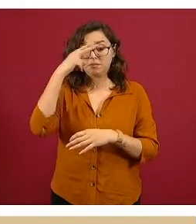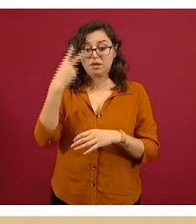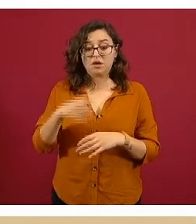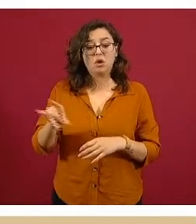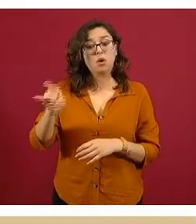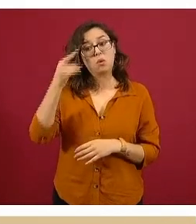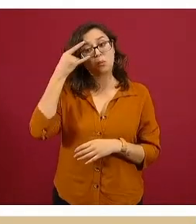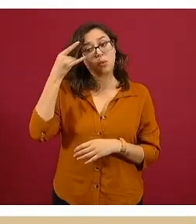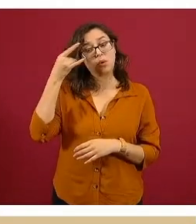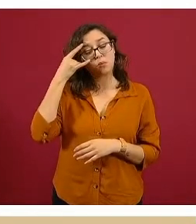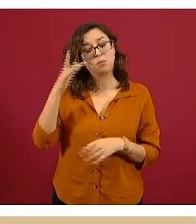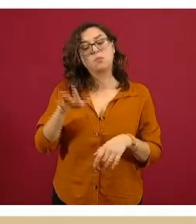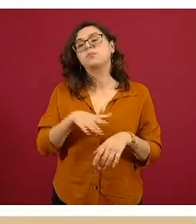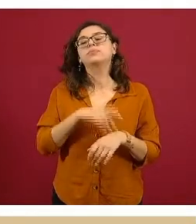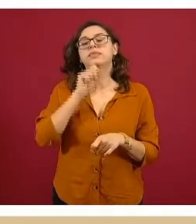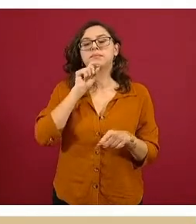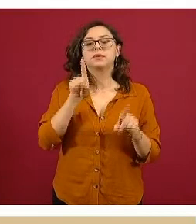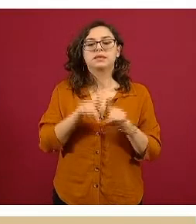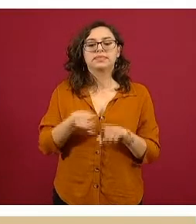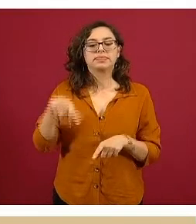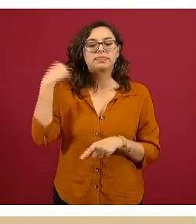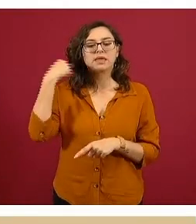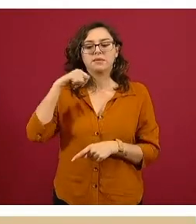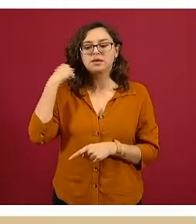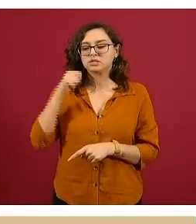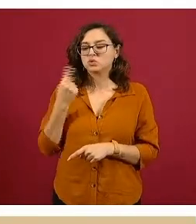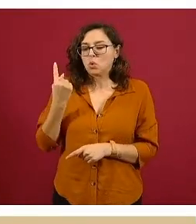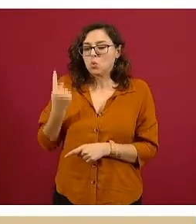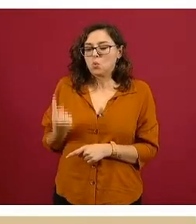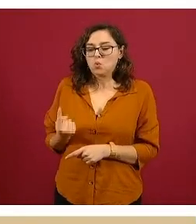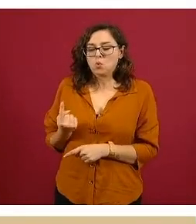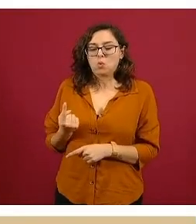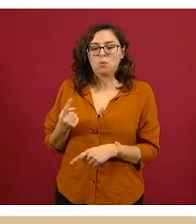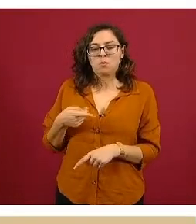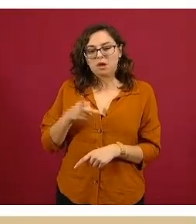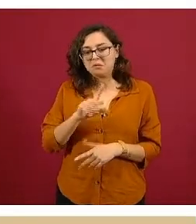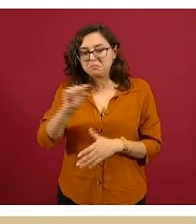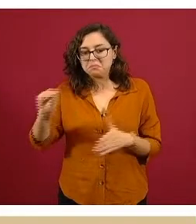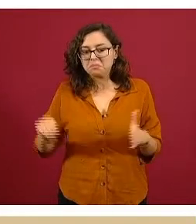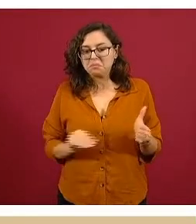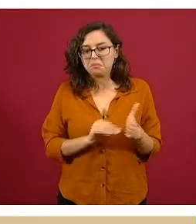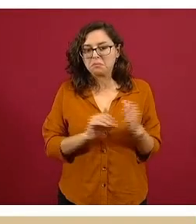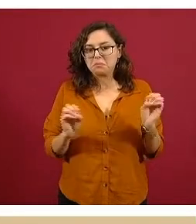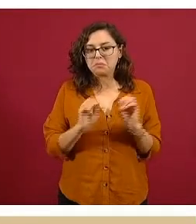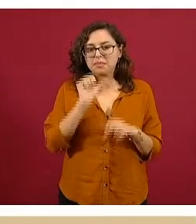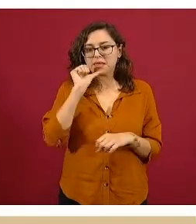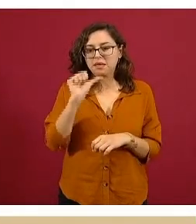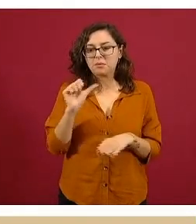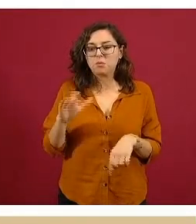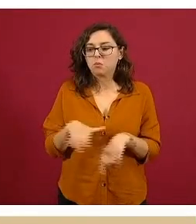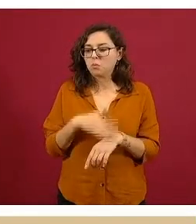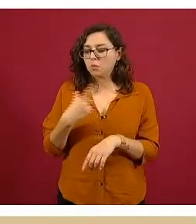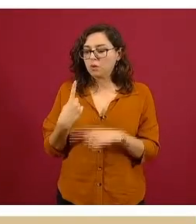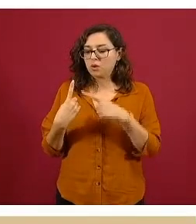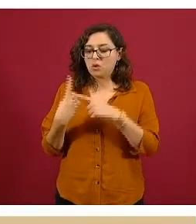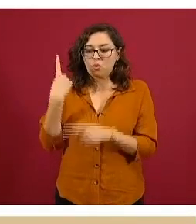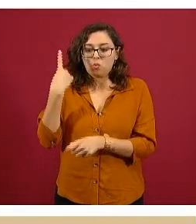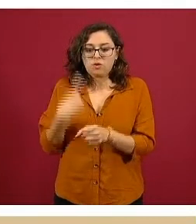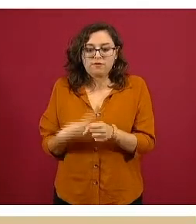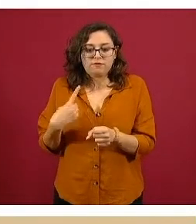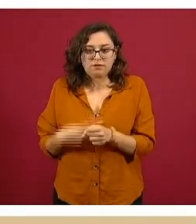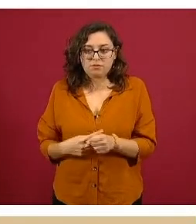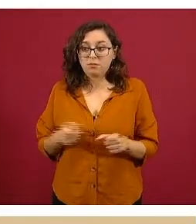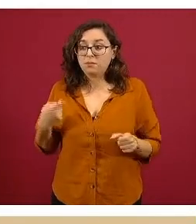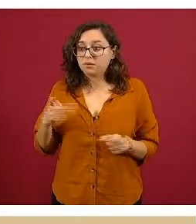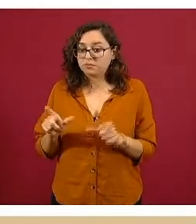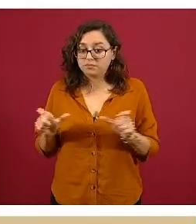encontrar que hubo un caso en Tabasco. Entonces van a decir, ¿por qué no está Tabasco aquí? Bueno, porque se hizo el cerco, pero no se encontró a ninguna